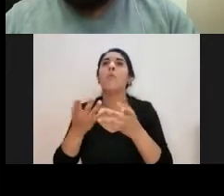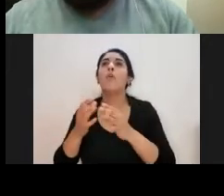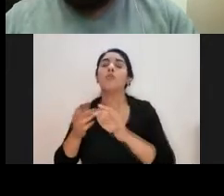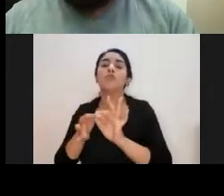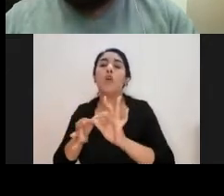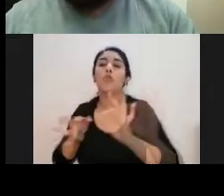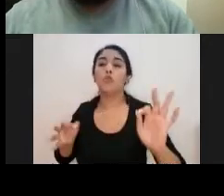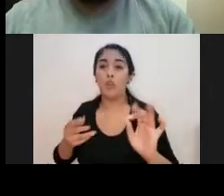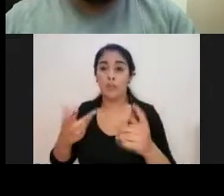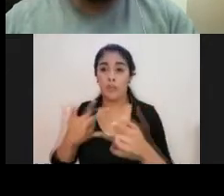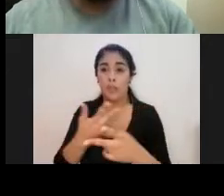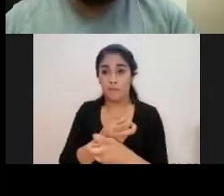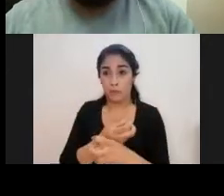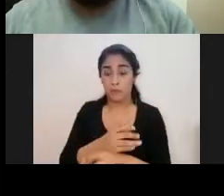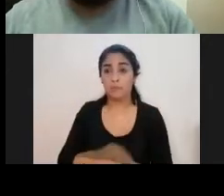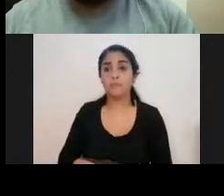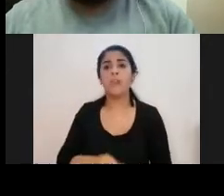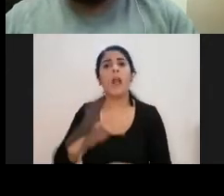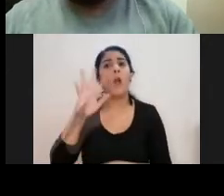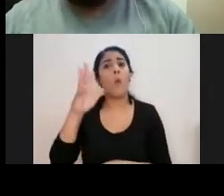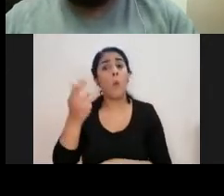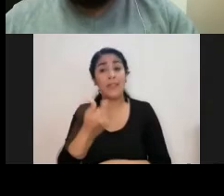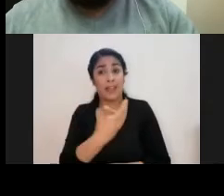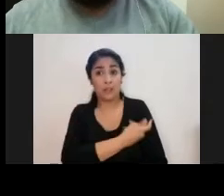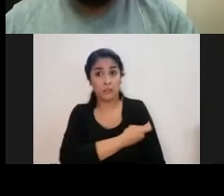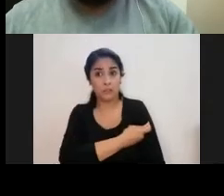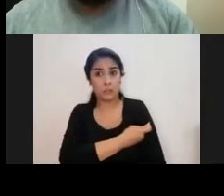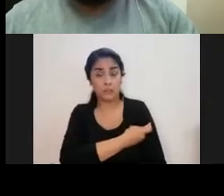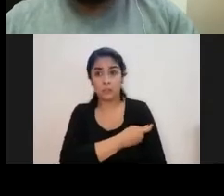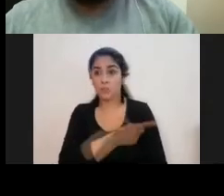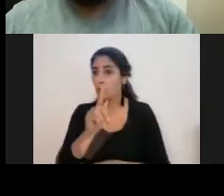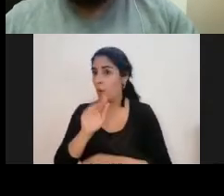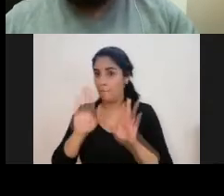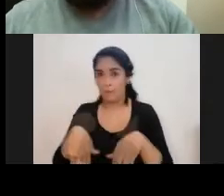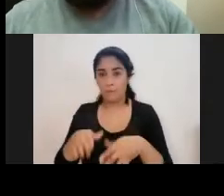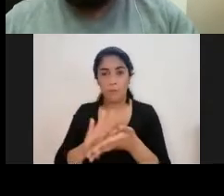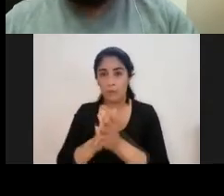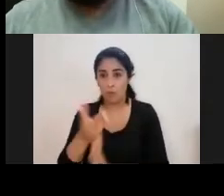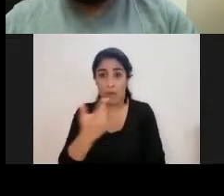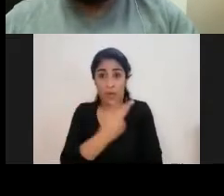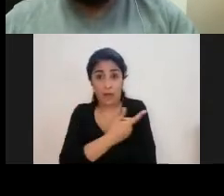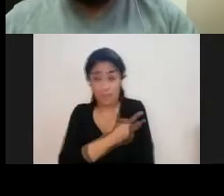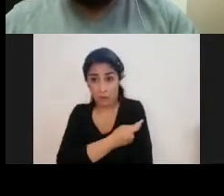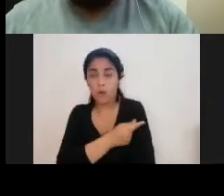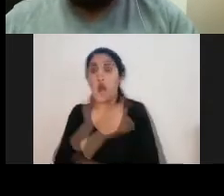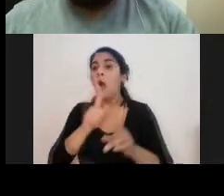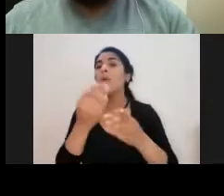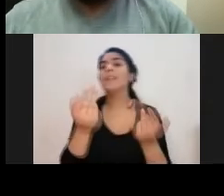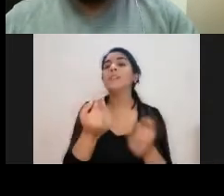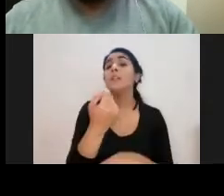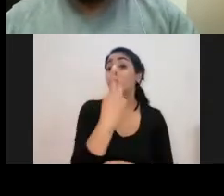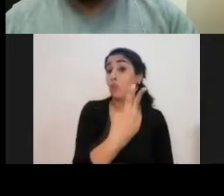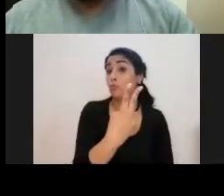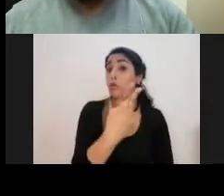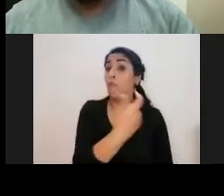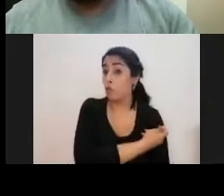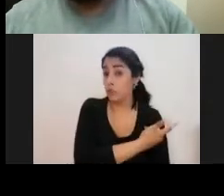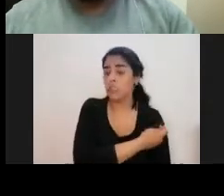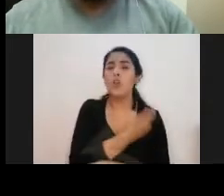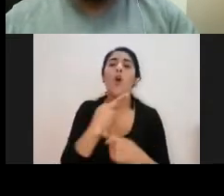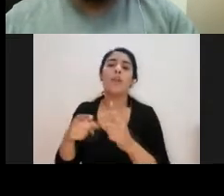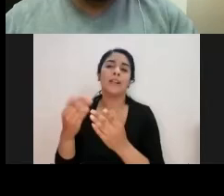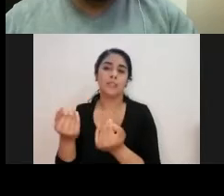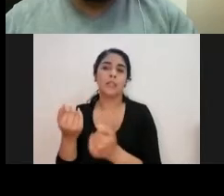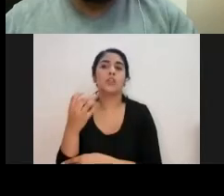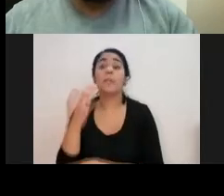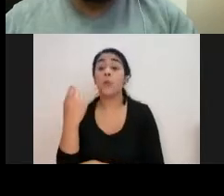Tenemos el número de dosis que nos es igual para todas las vacunas. Hay algunas que necesitan 2 dosis, otras necesitan solo una. Por eso cuando digo, me